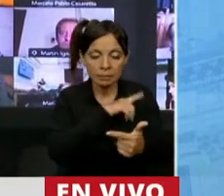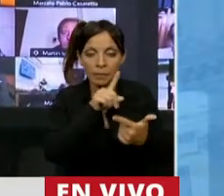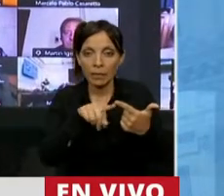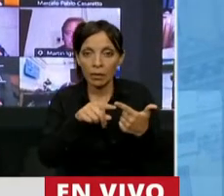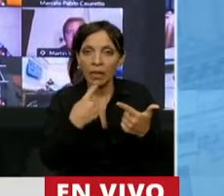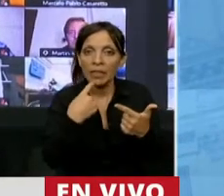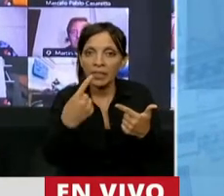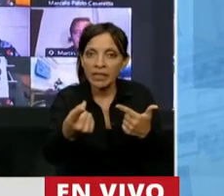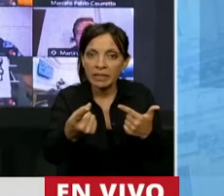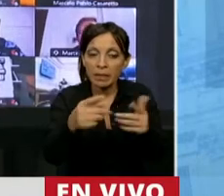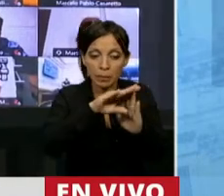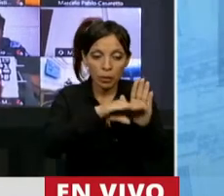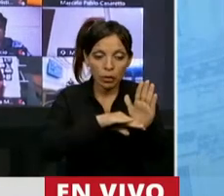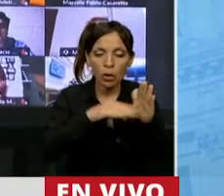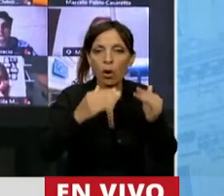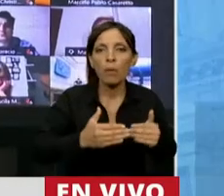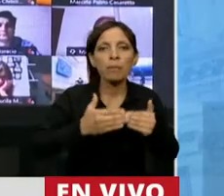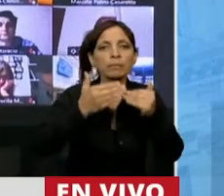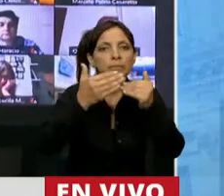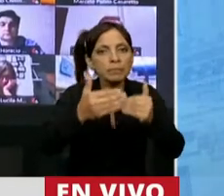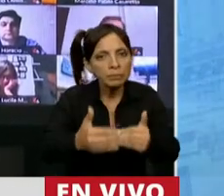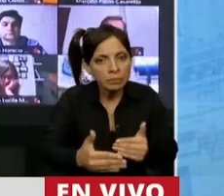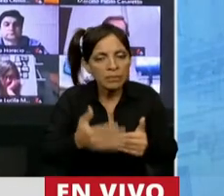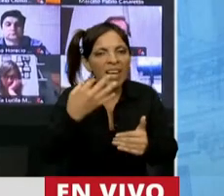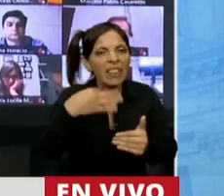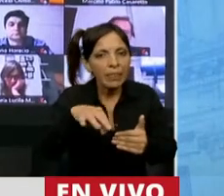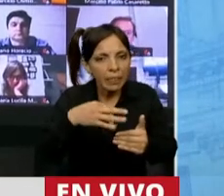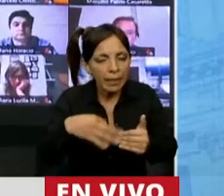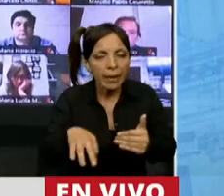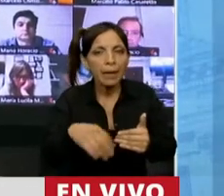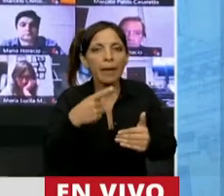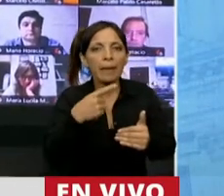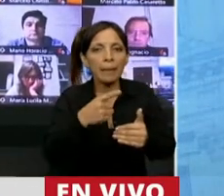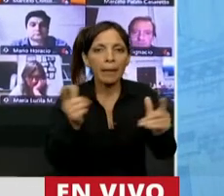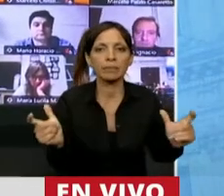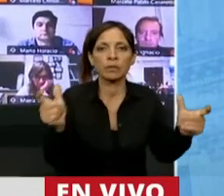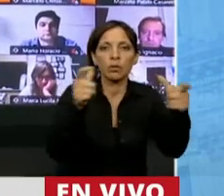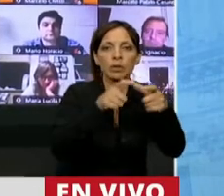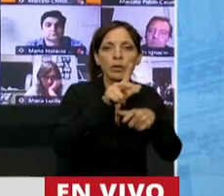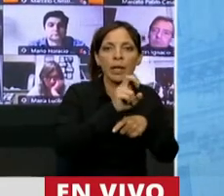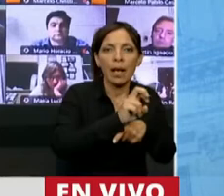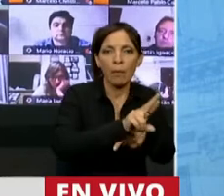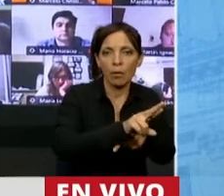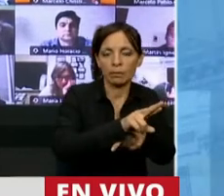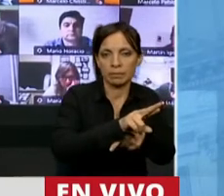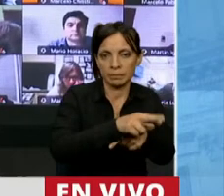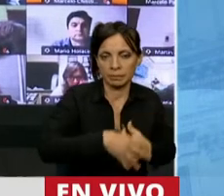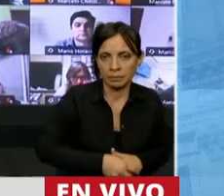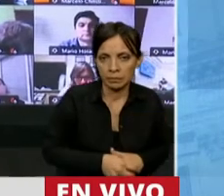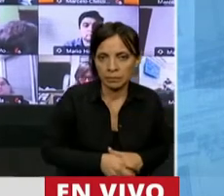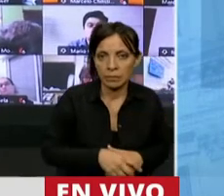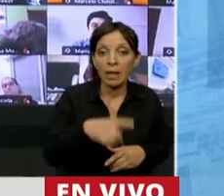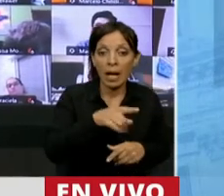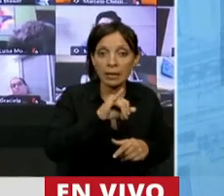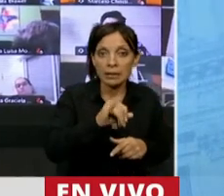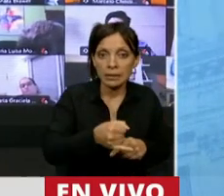su prórroga tiene que reunirse la Comisión de Labor Parlamentaria. Para eso